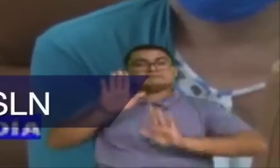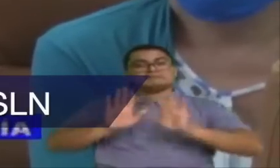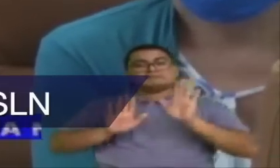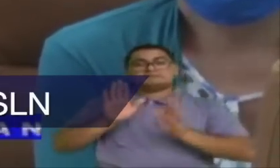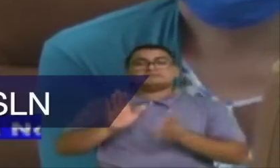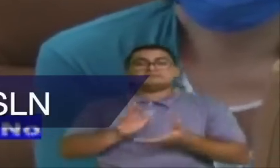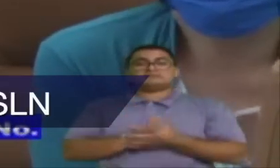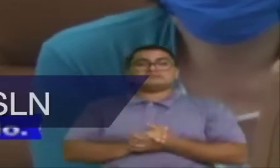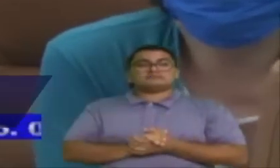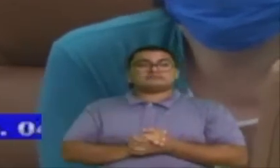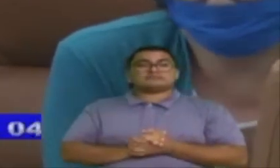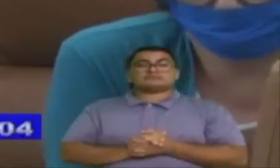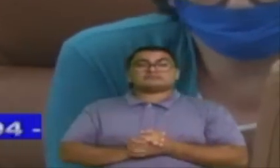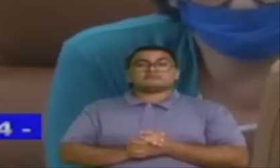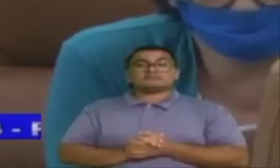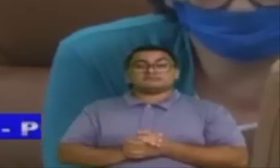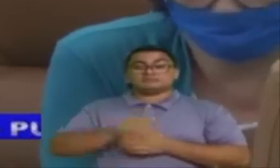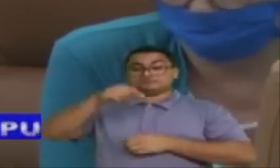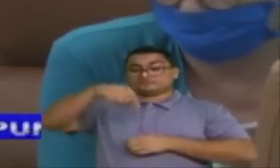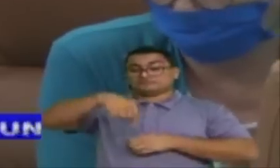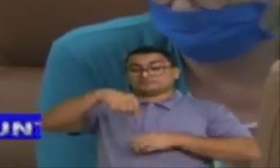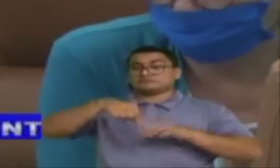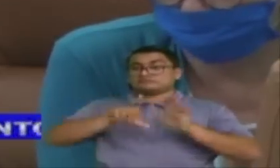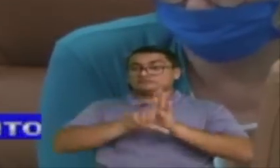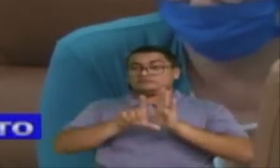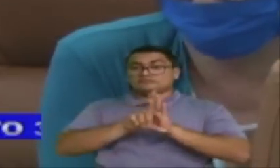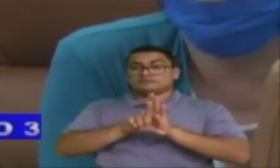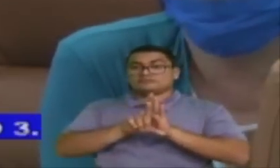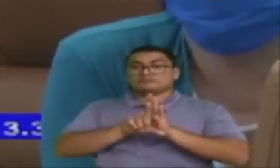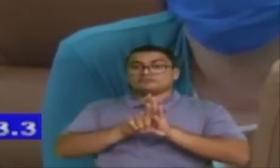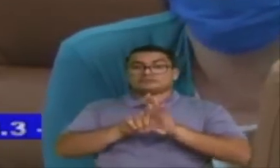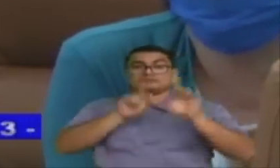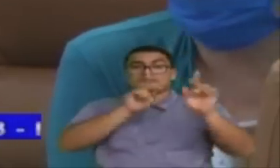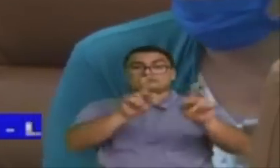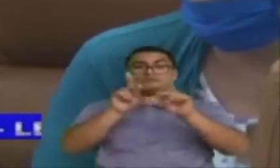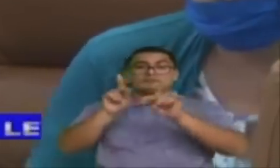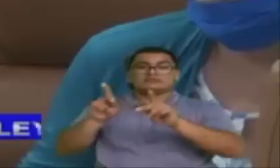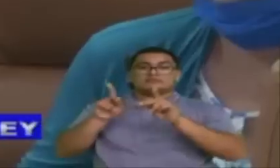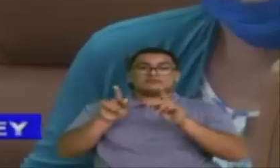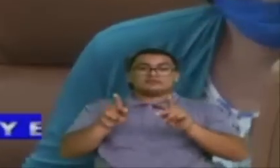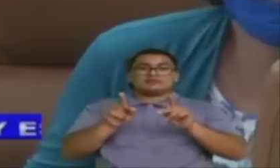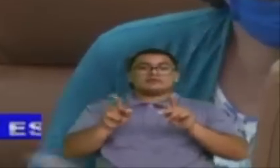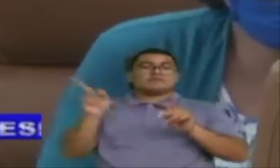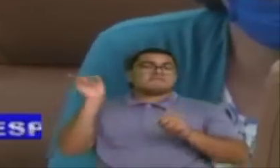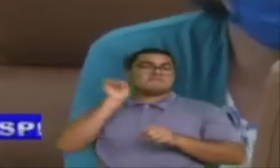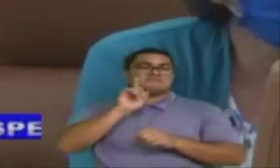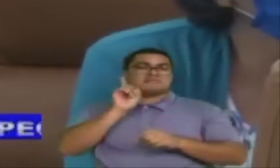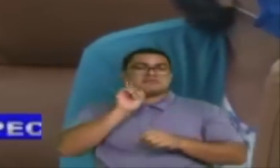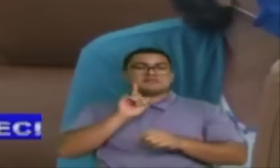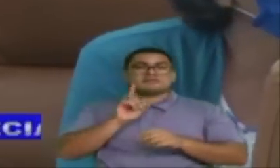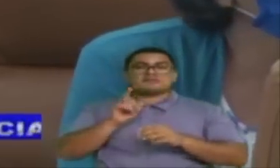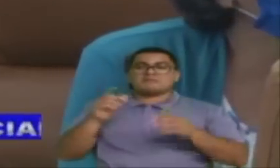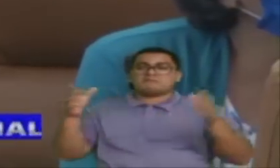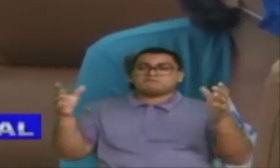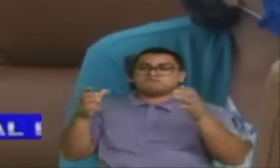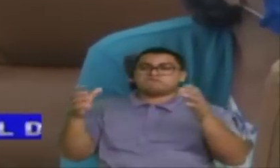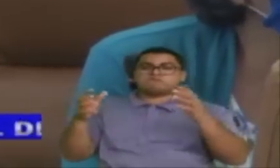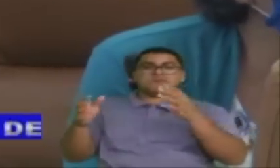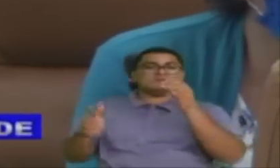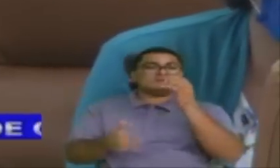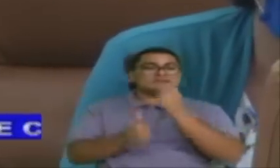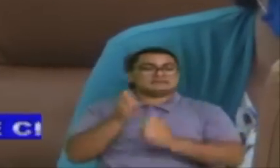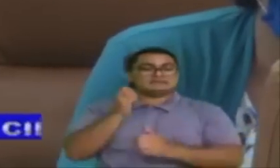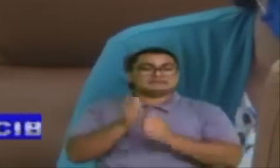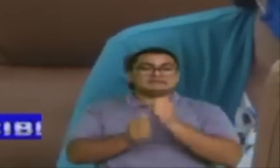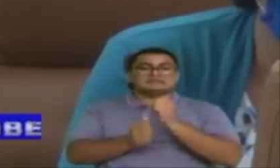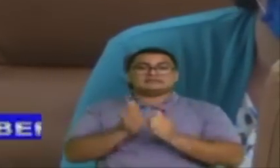Lo que no existe a partir de esta ley es libertad para llamar al caos, a la violencia y la destrucción